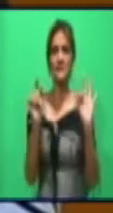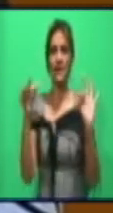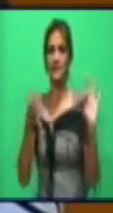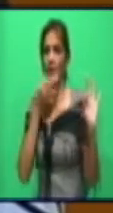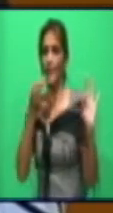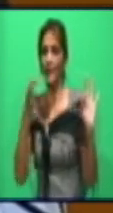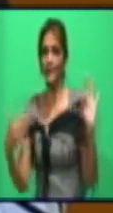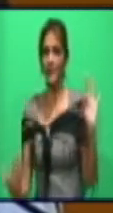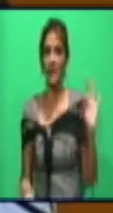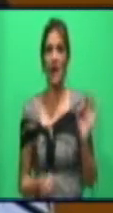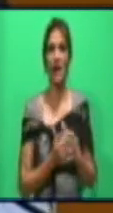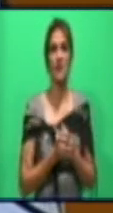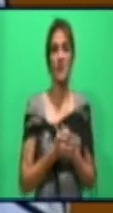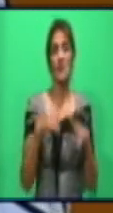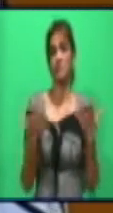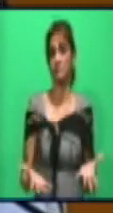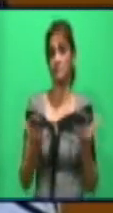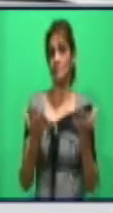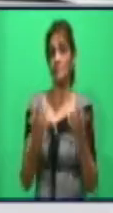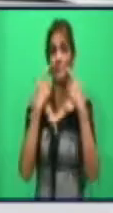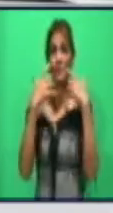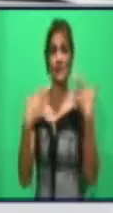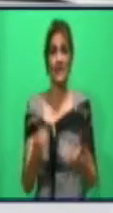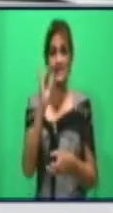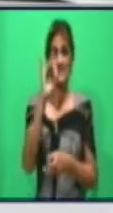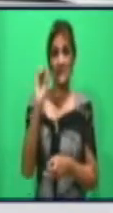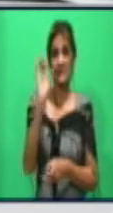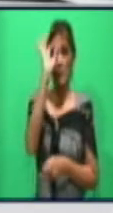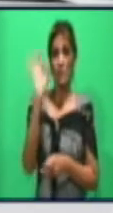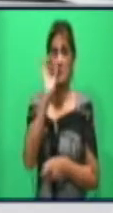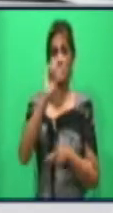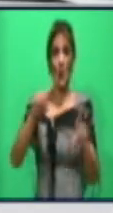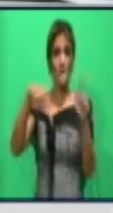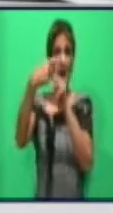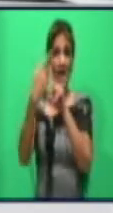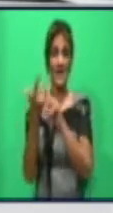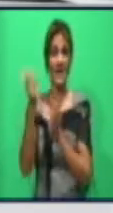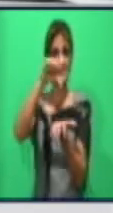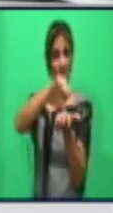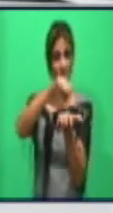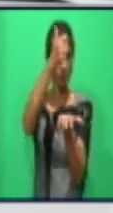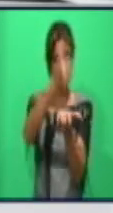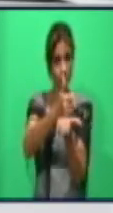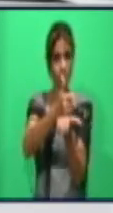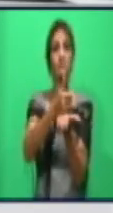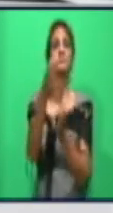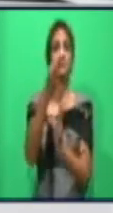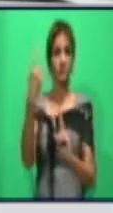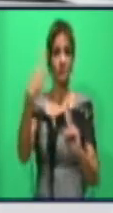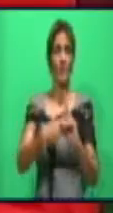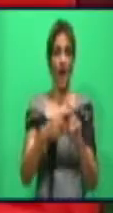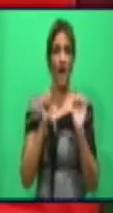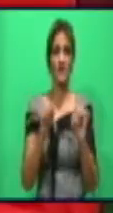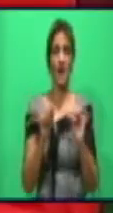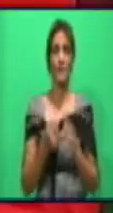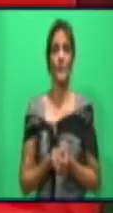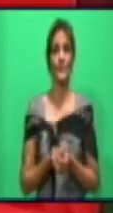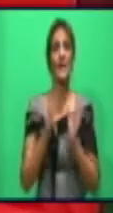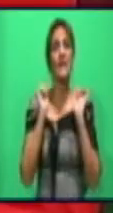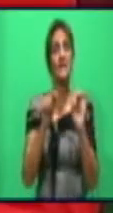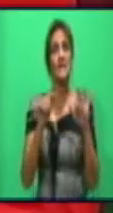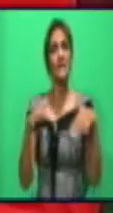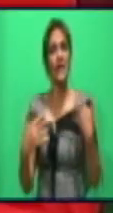más del 70 por ciento ya de la epidemia en el centro de la provincia decir en su capital provincial vayamos y esto trae